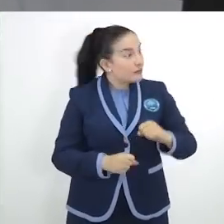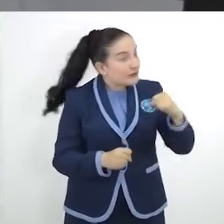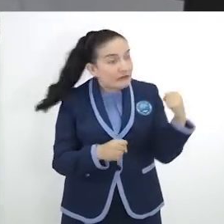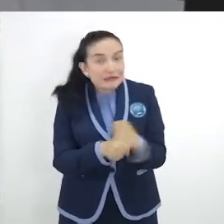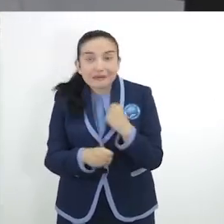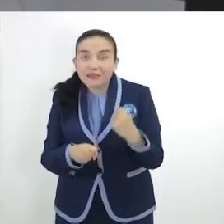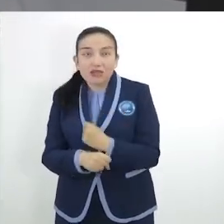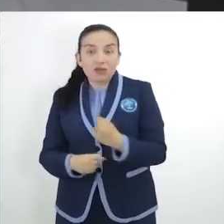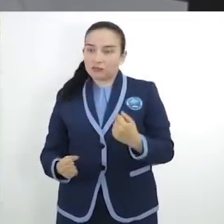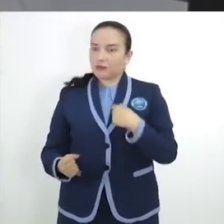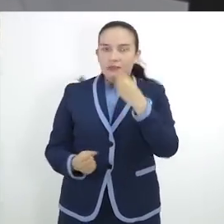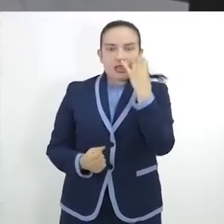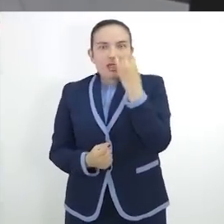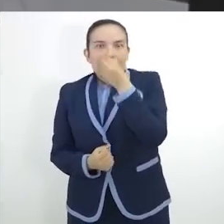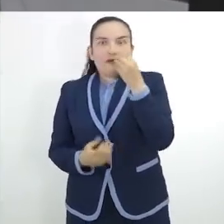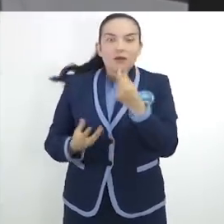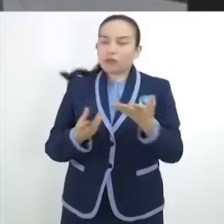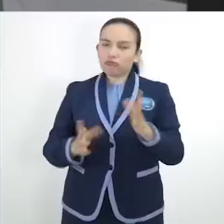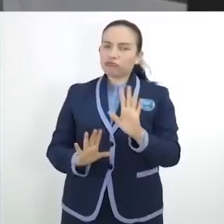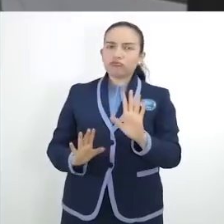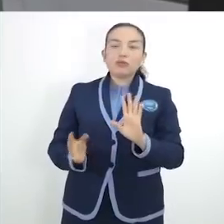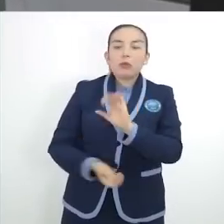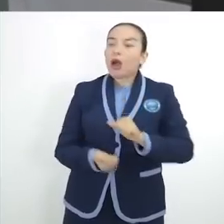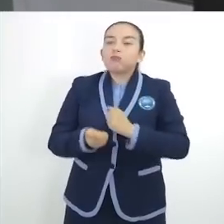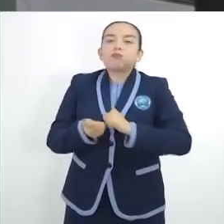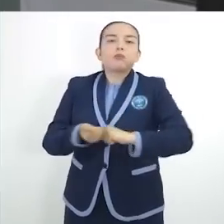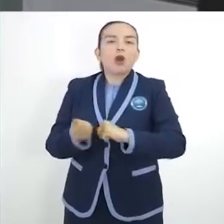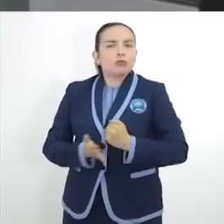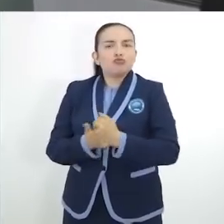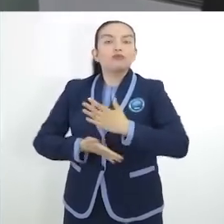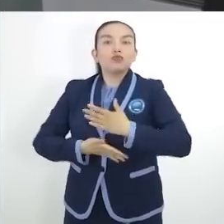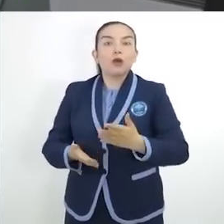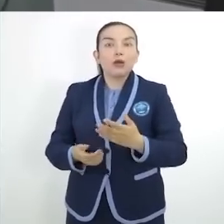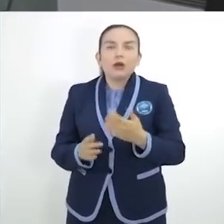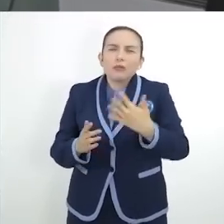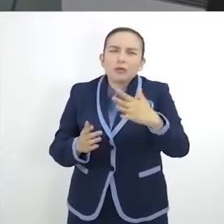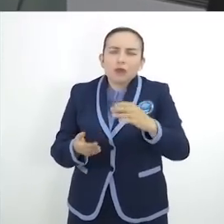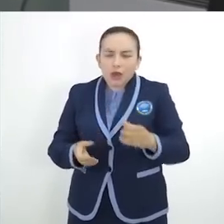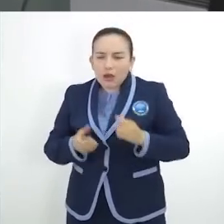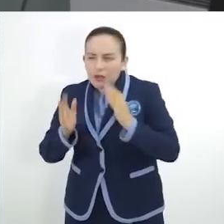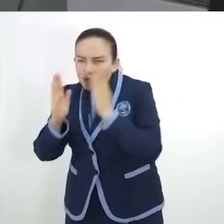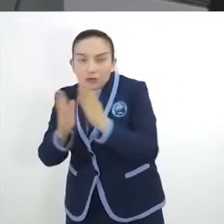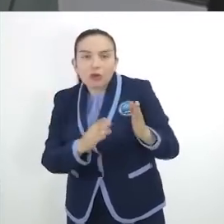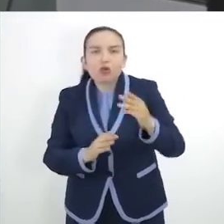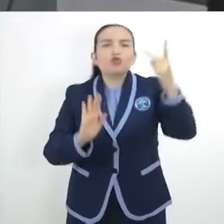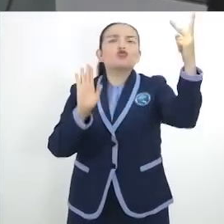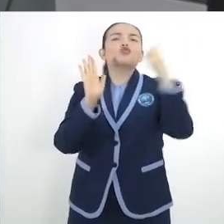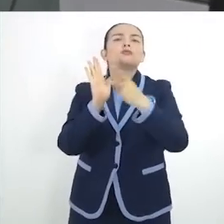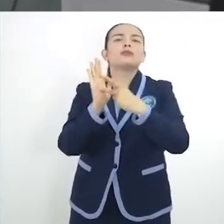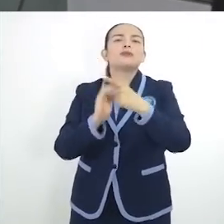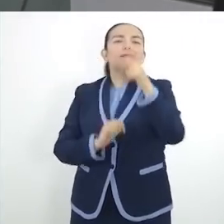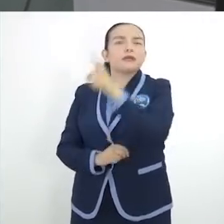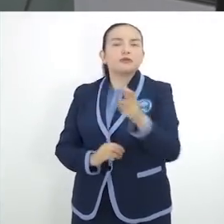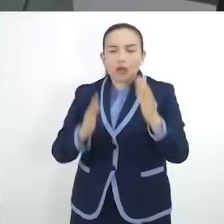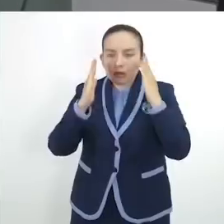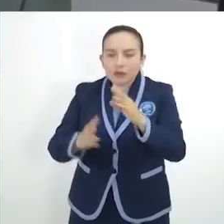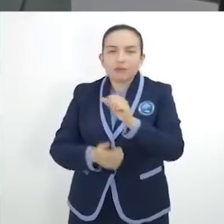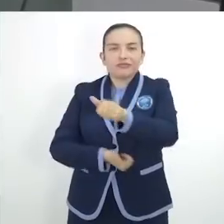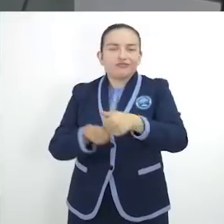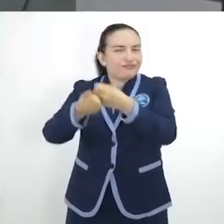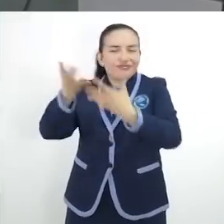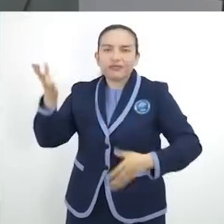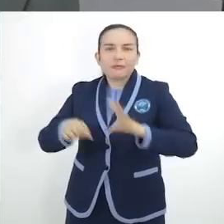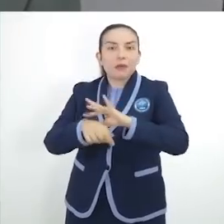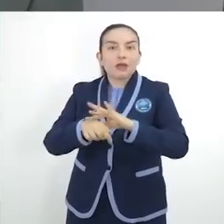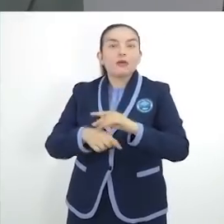donde solo la ayuda humanitaria ha dejado 2.000 atenciones médicas a personas que realmente lo requieren y que